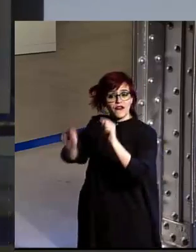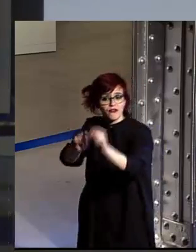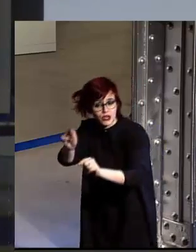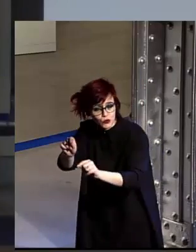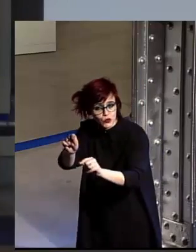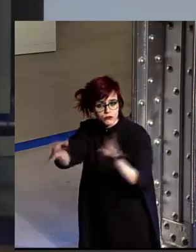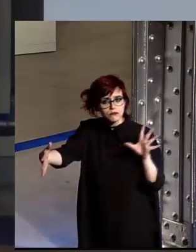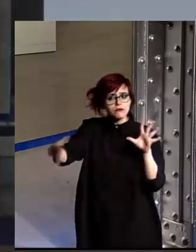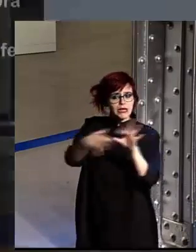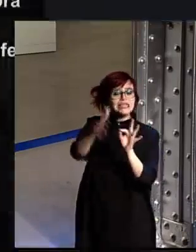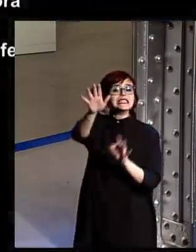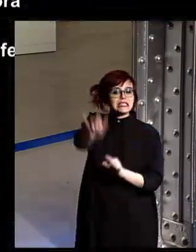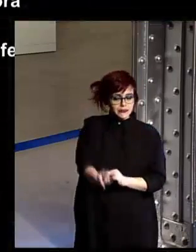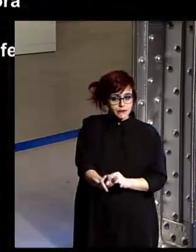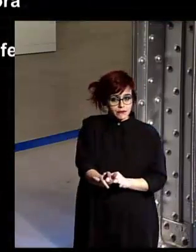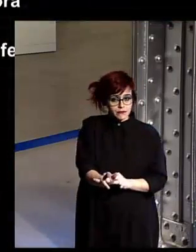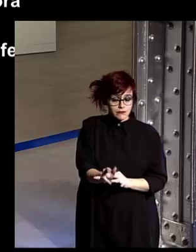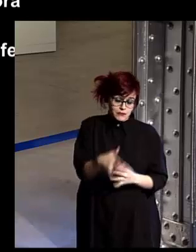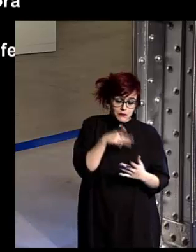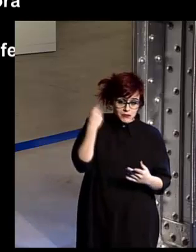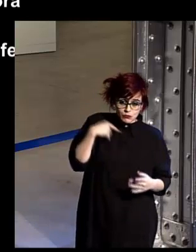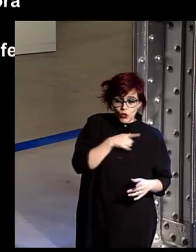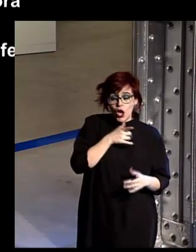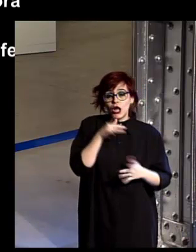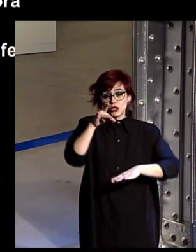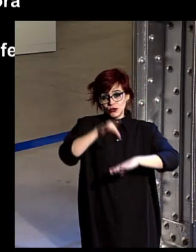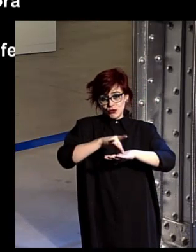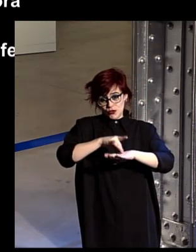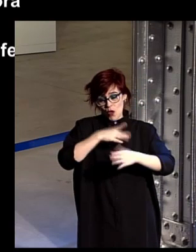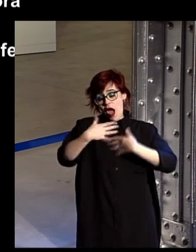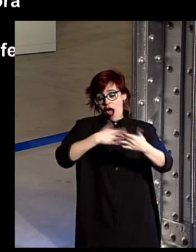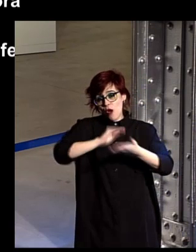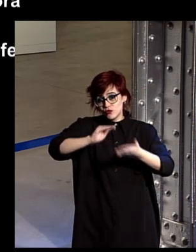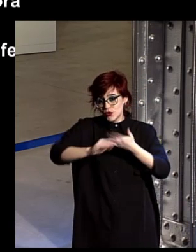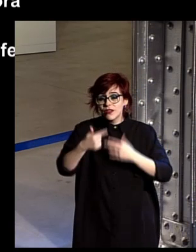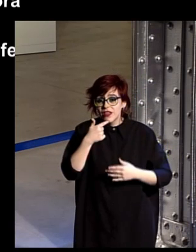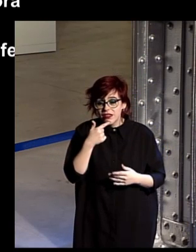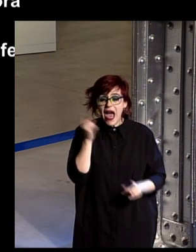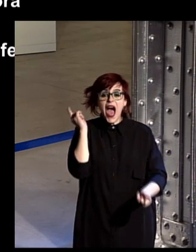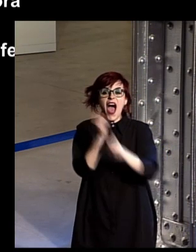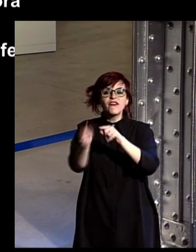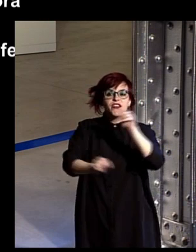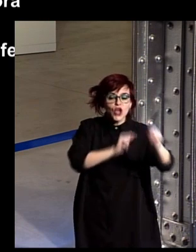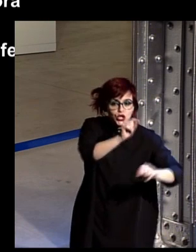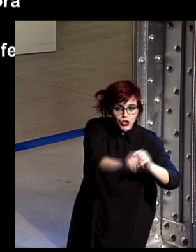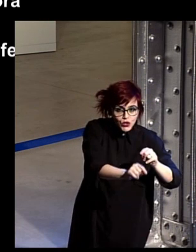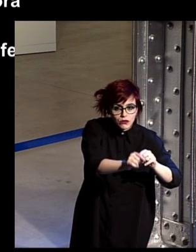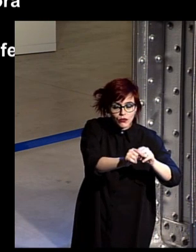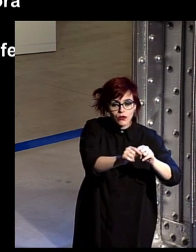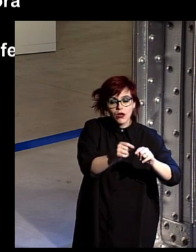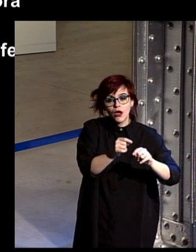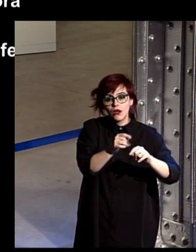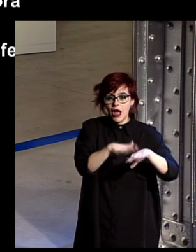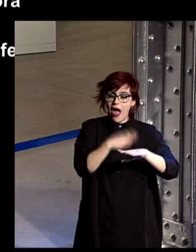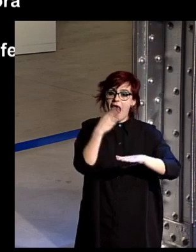se han desarrollado. No, como muy bien decía el autor del libro que estamos presentando hoy, los antibióticos no funcionan contra los virus,